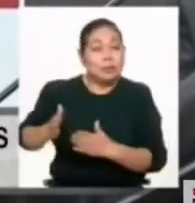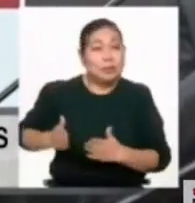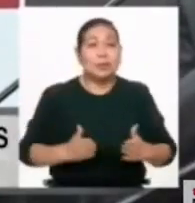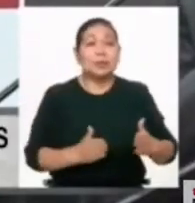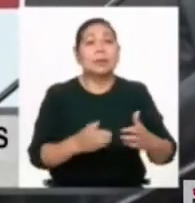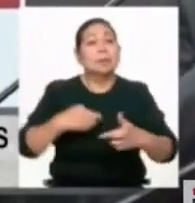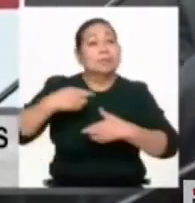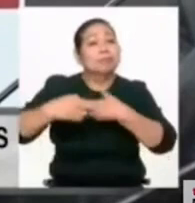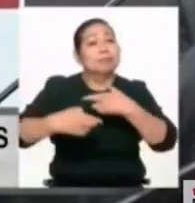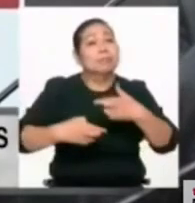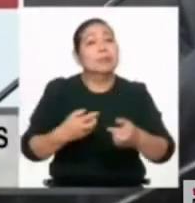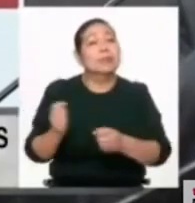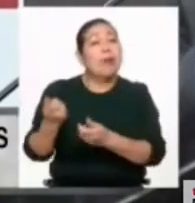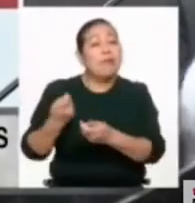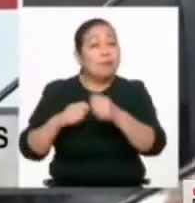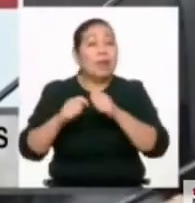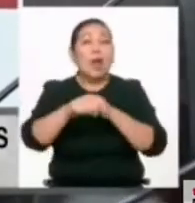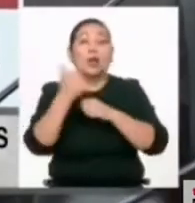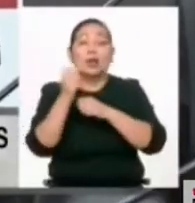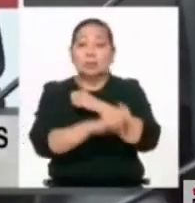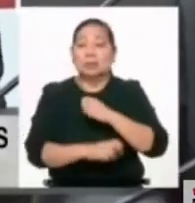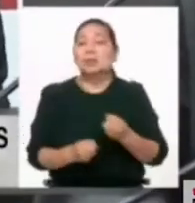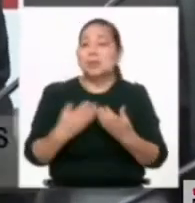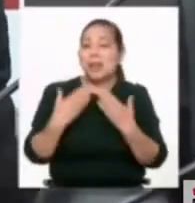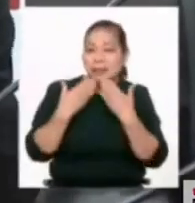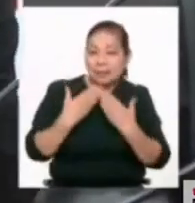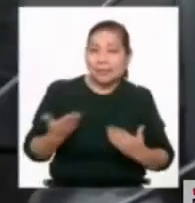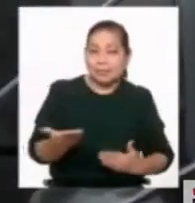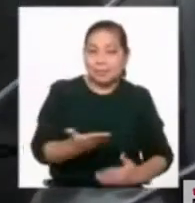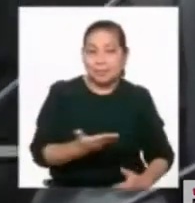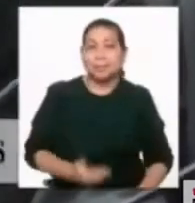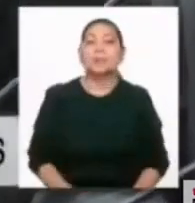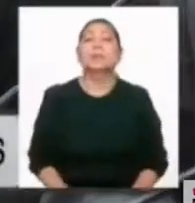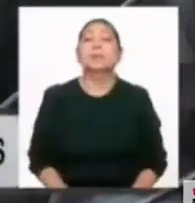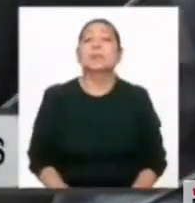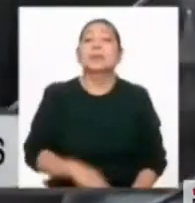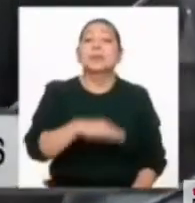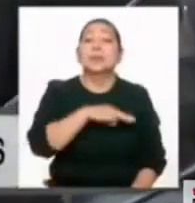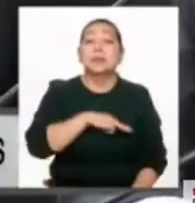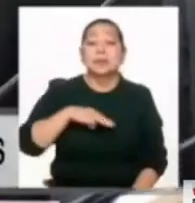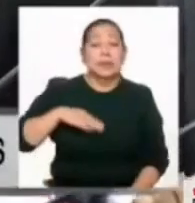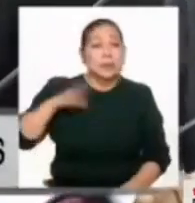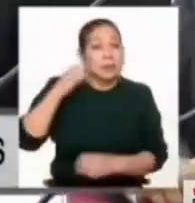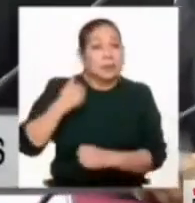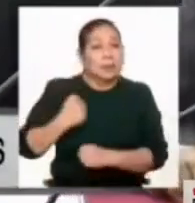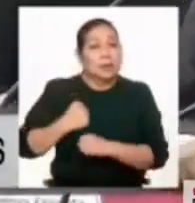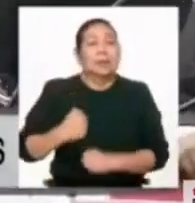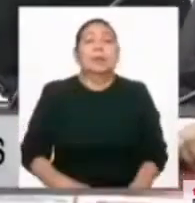ruta productiva exportadora. Muchas gracias. El ministro de Defensa, por favor.